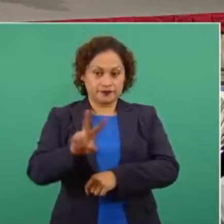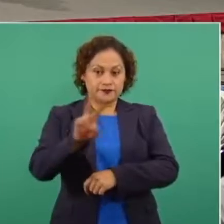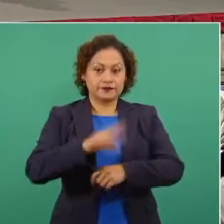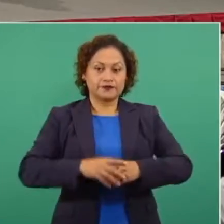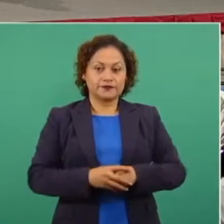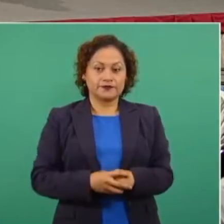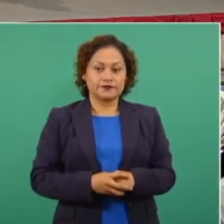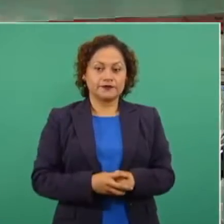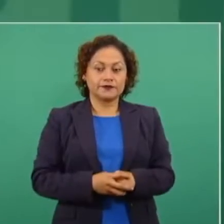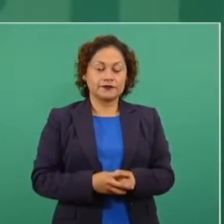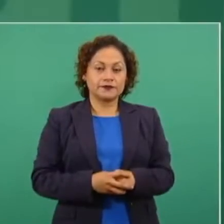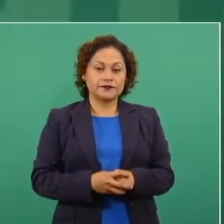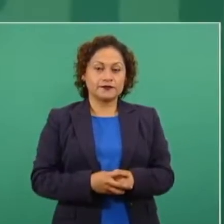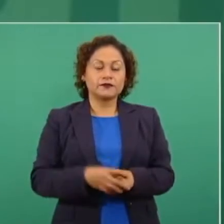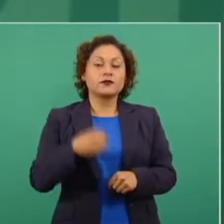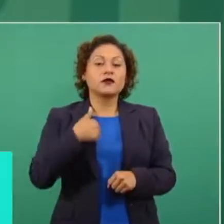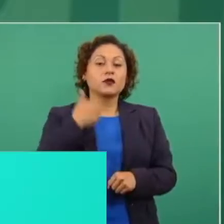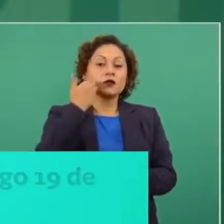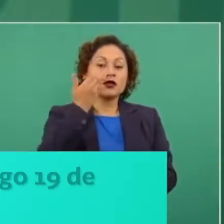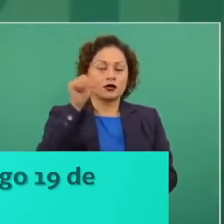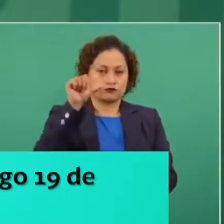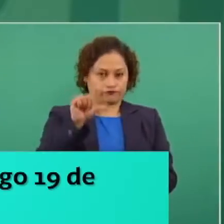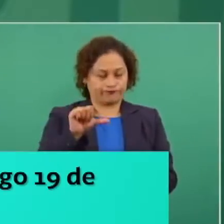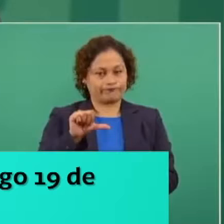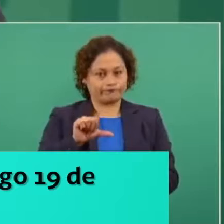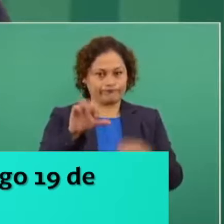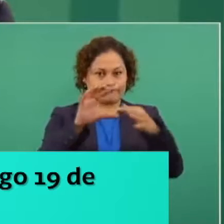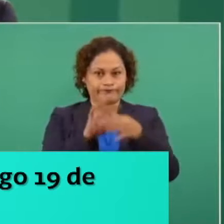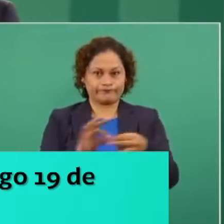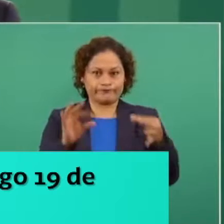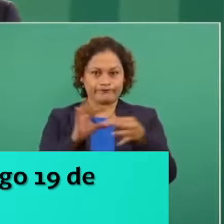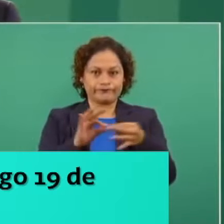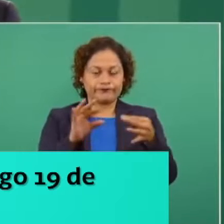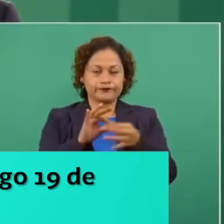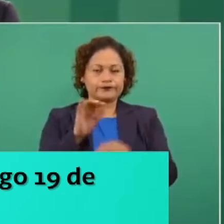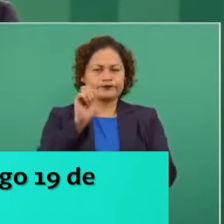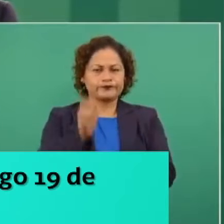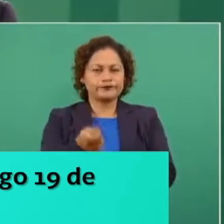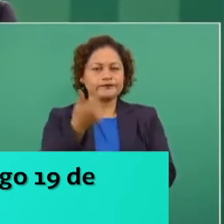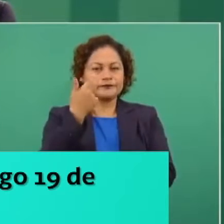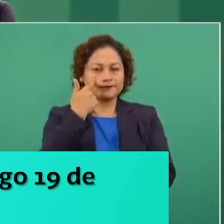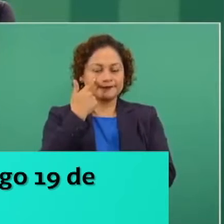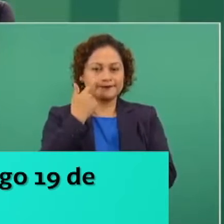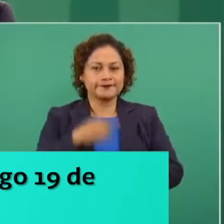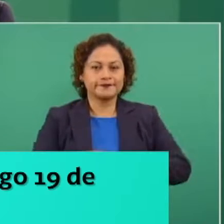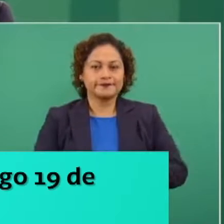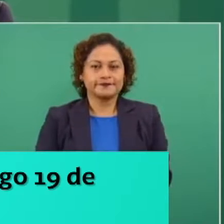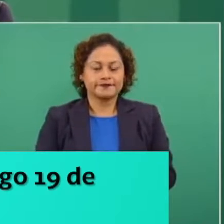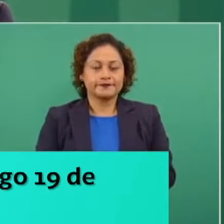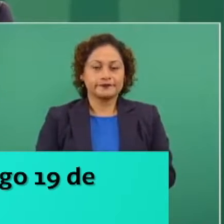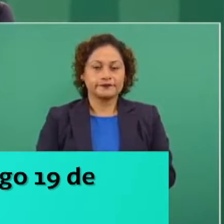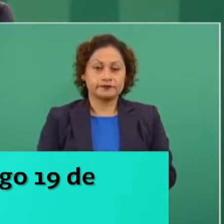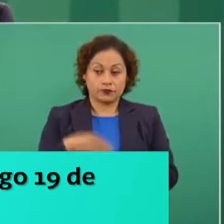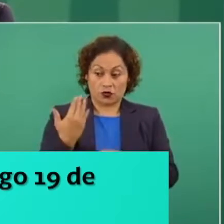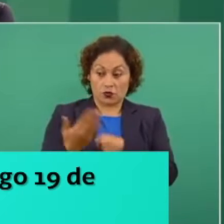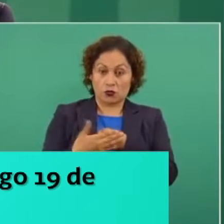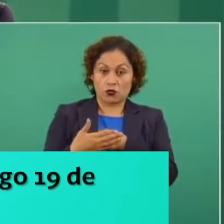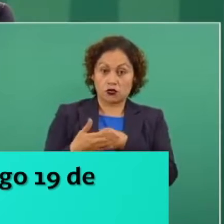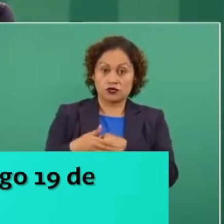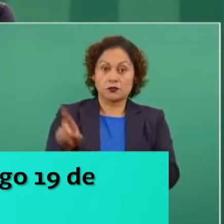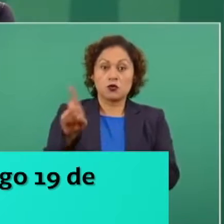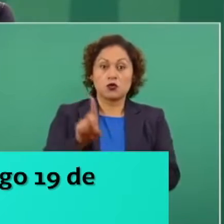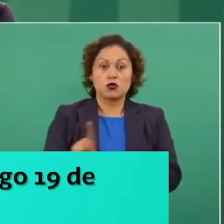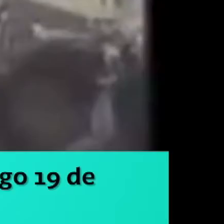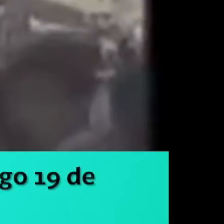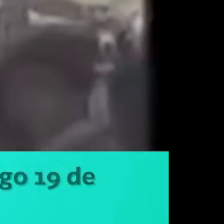El presidente de México, Andrés Manuel López Obrador, dio a conocer en la conferencia de prensa matutina que el 19 de septiembre se izará